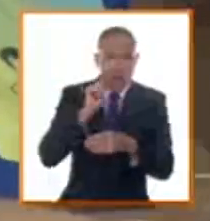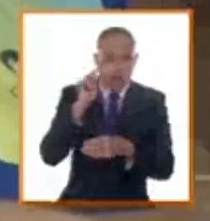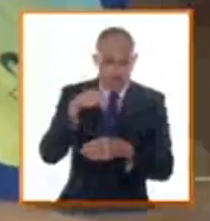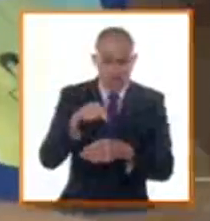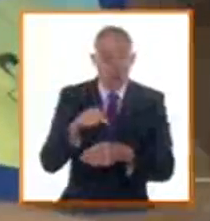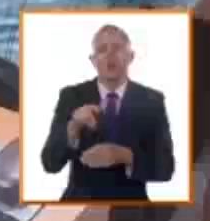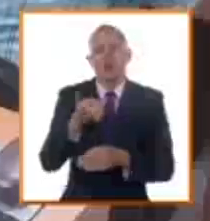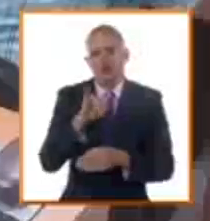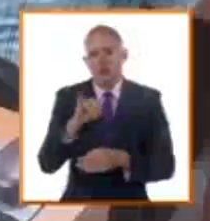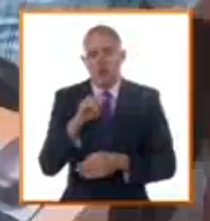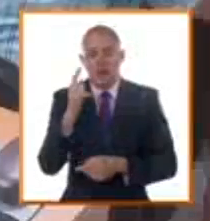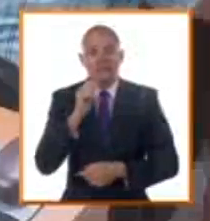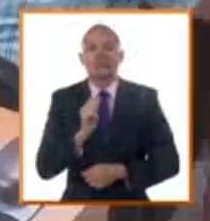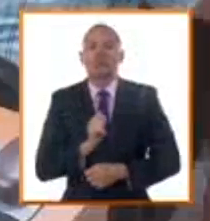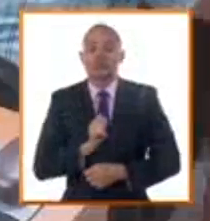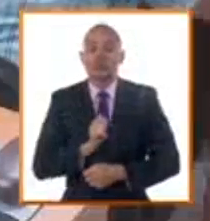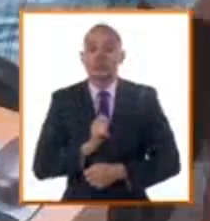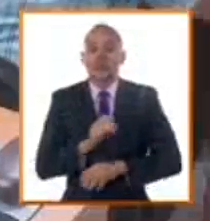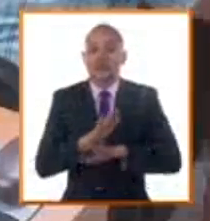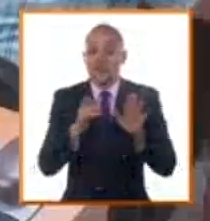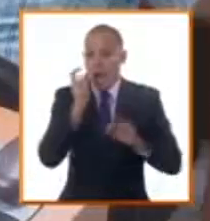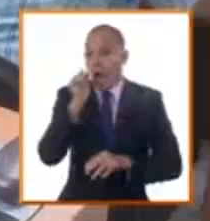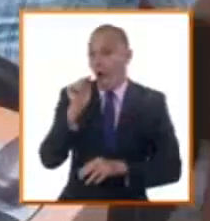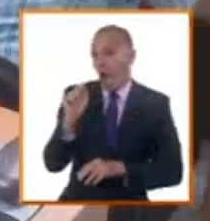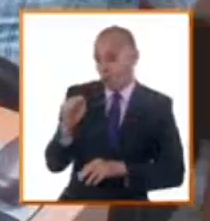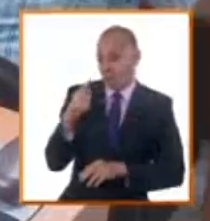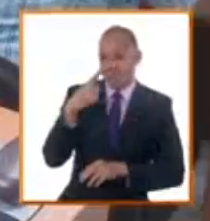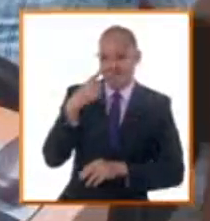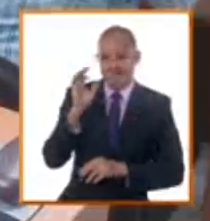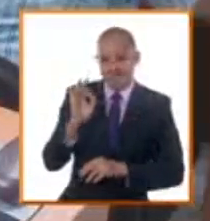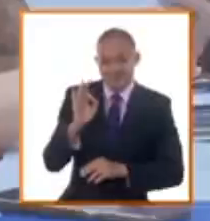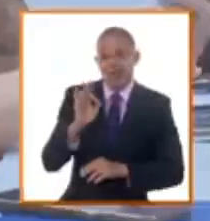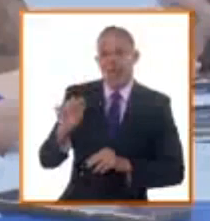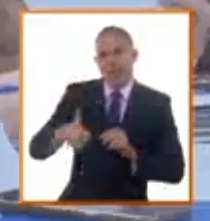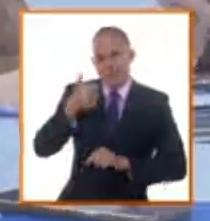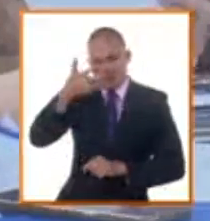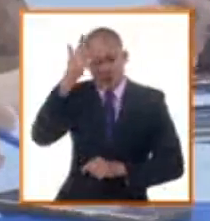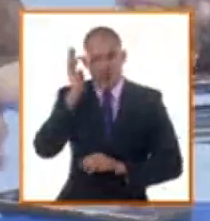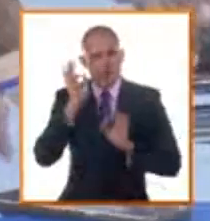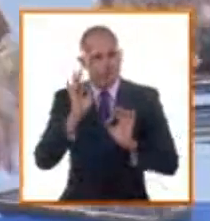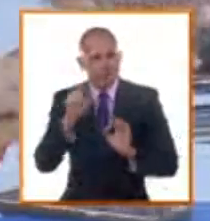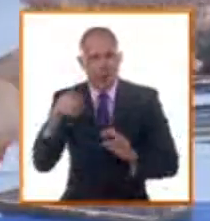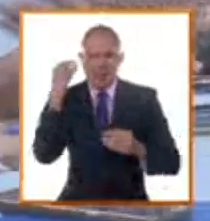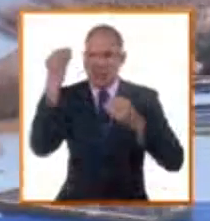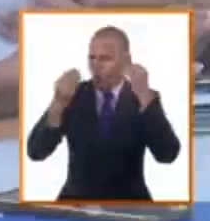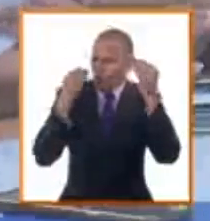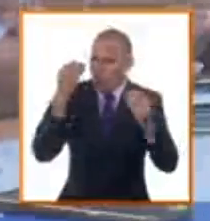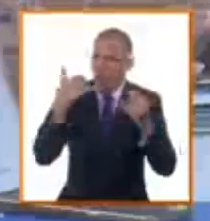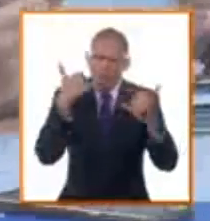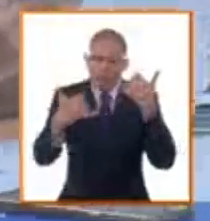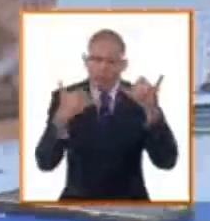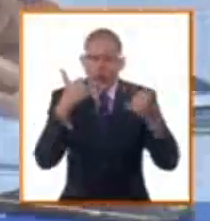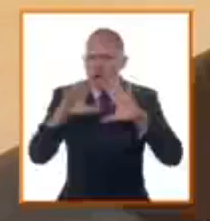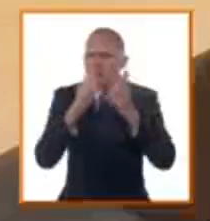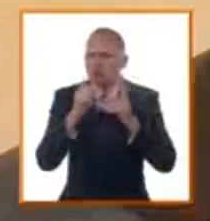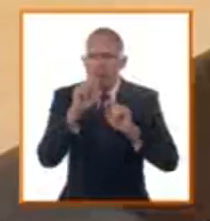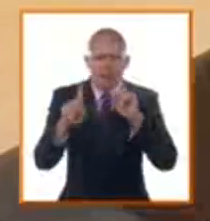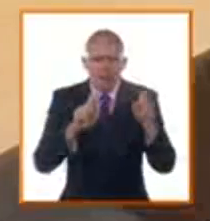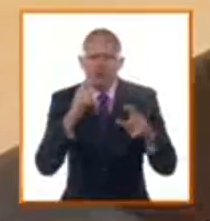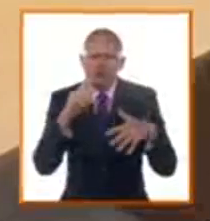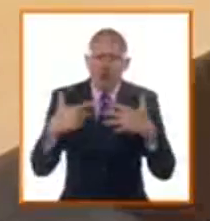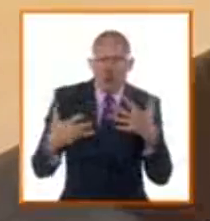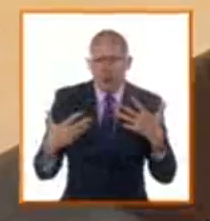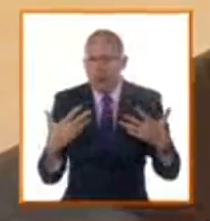reconoció la preocupación constante del primer secretario del partido y presidente de la República, Miguel Díaz Canel Bermúdez, del secretario de Organización del